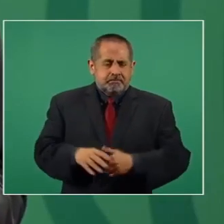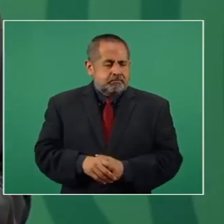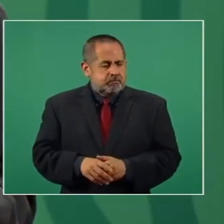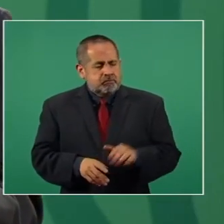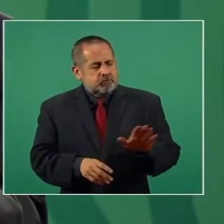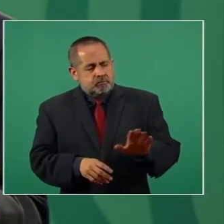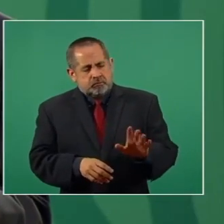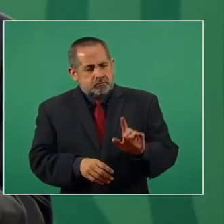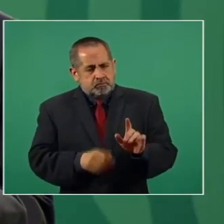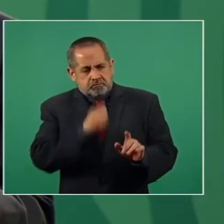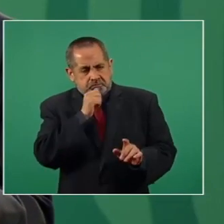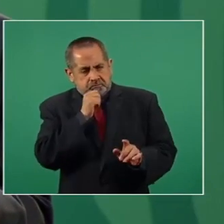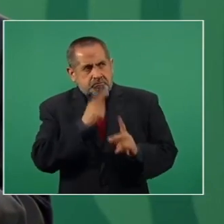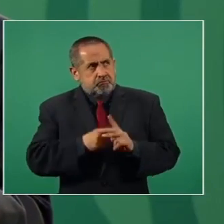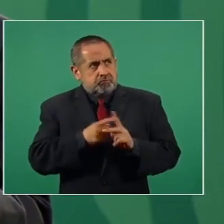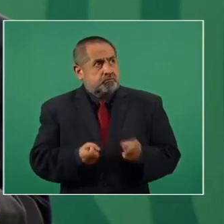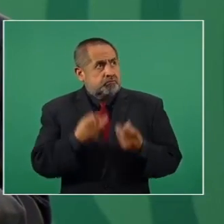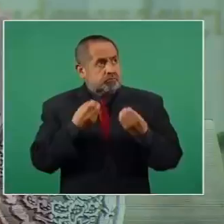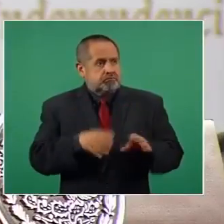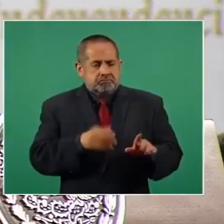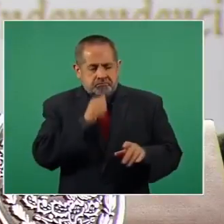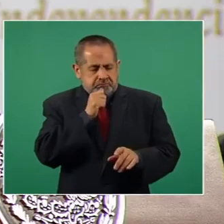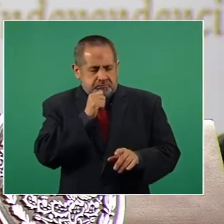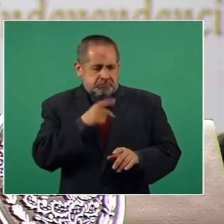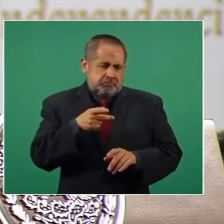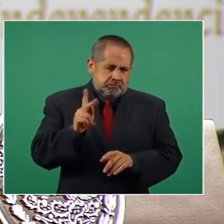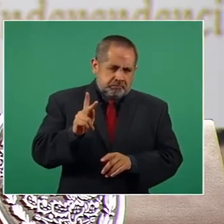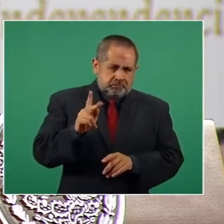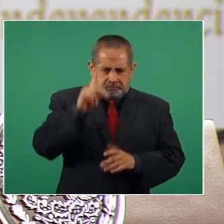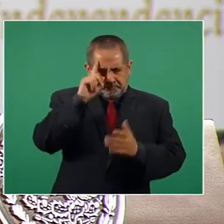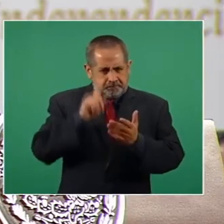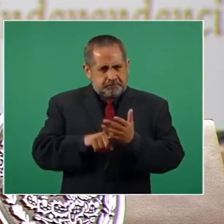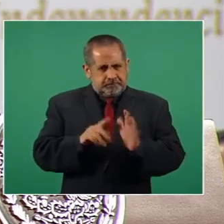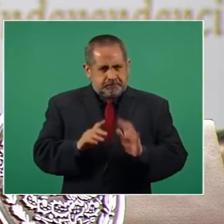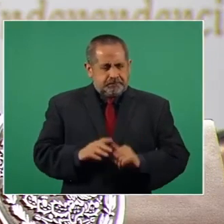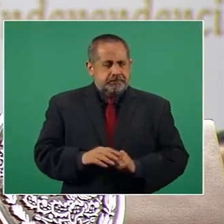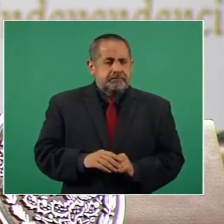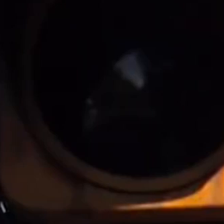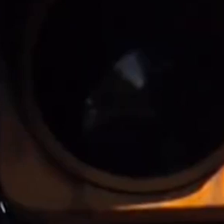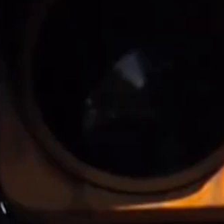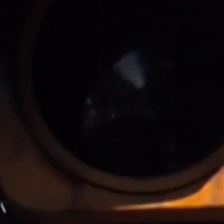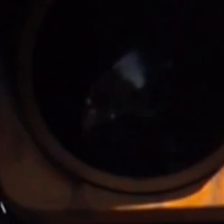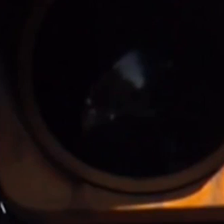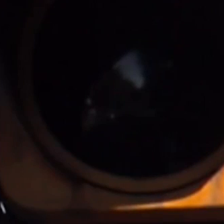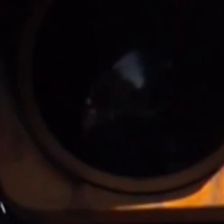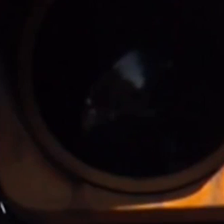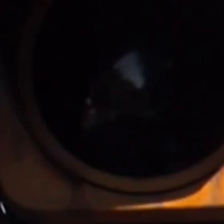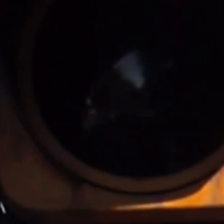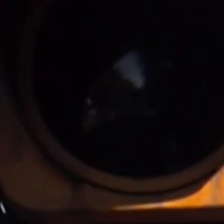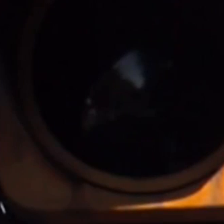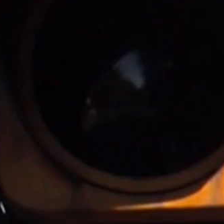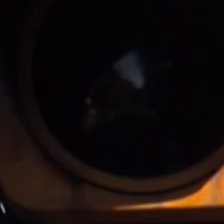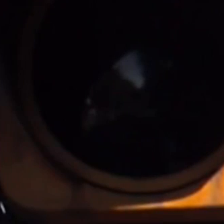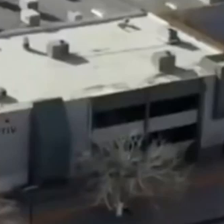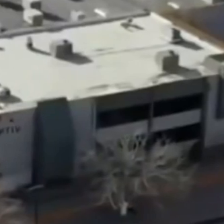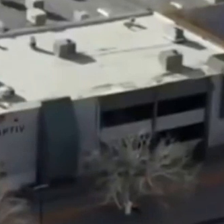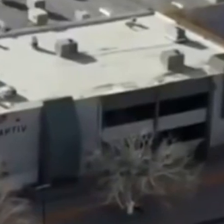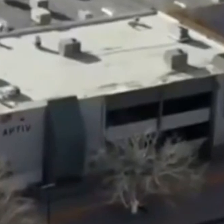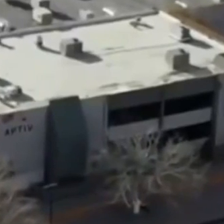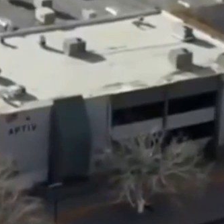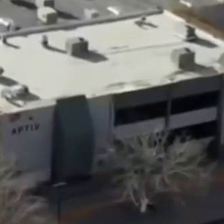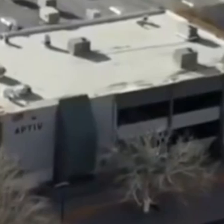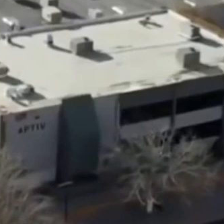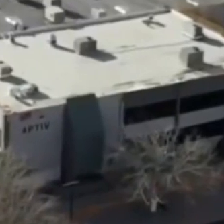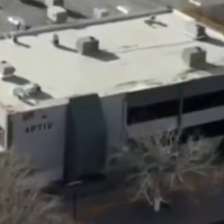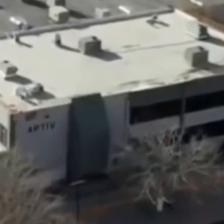El presidente Andrés Manuel López Obrador negó que será mucho el impacto económico que dejen los paros técnicos que están haciendo las